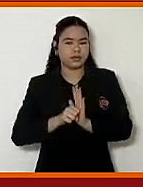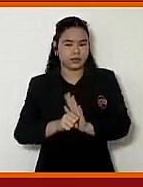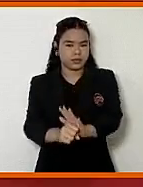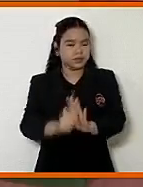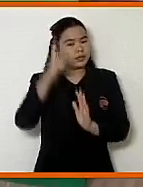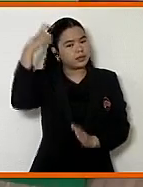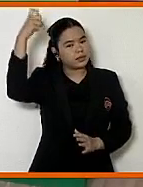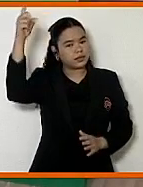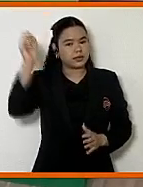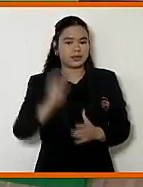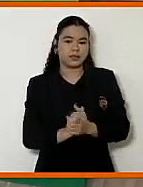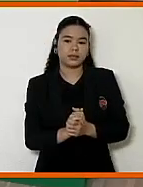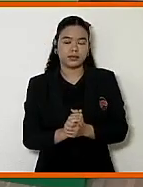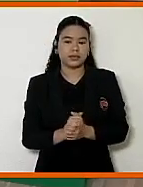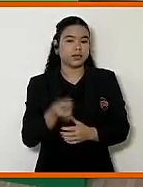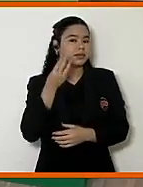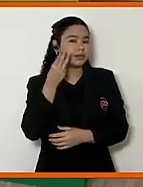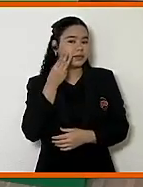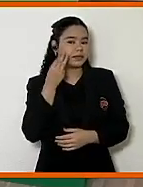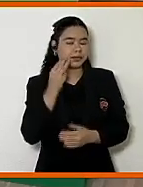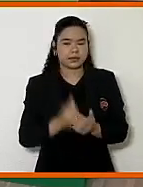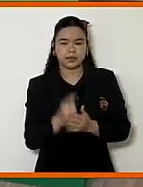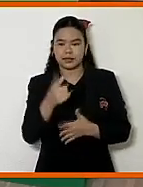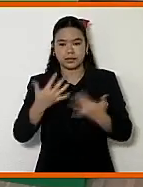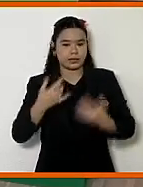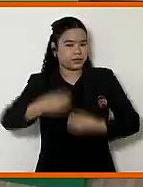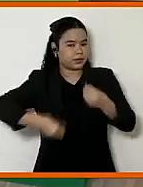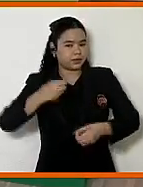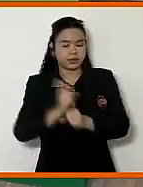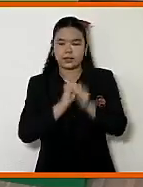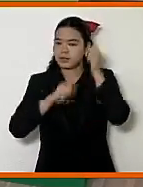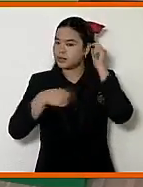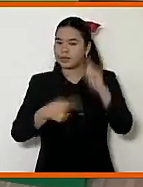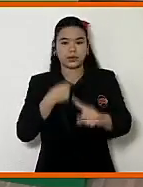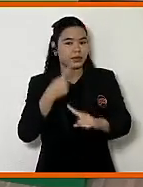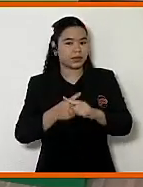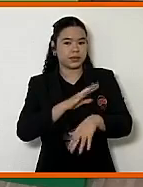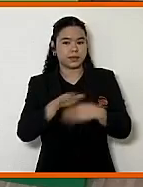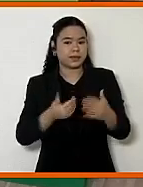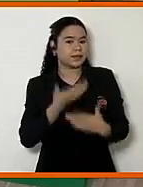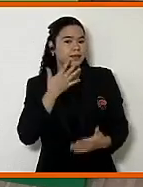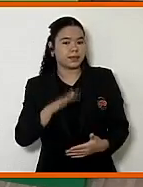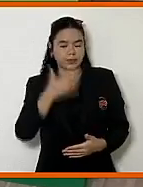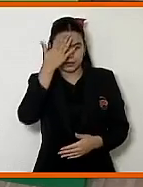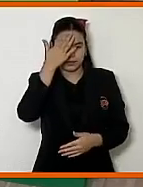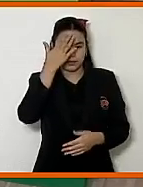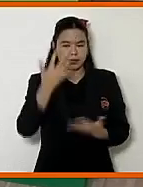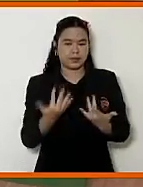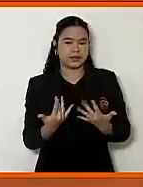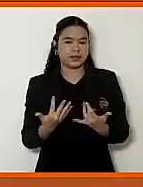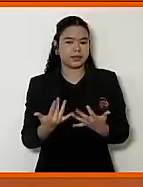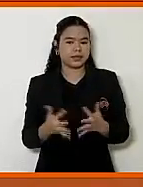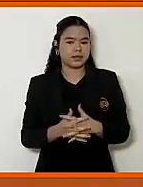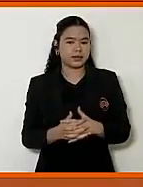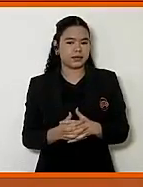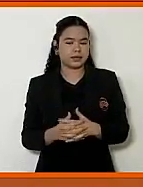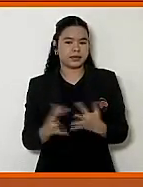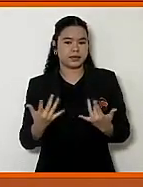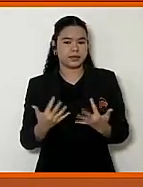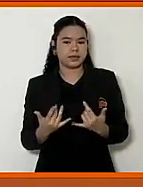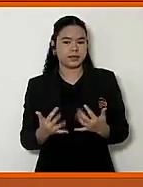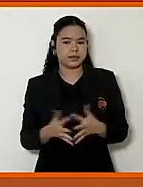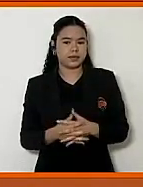con su símbolo de sueños madre pero si estás esperando le Fraga ganado multiex suerte porque esta es